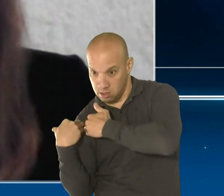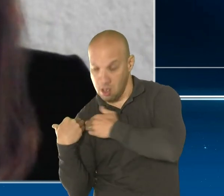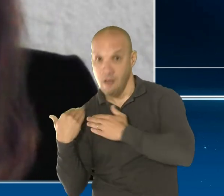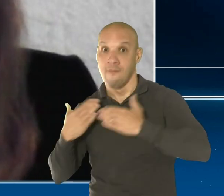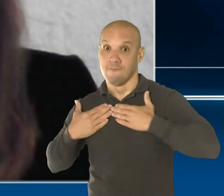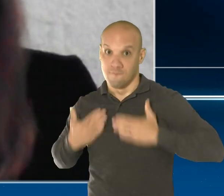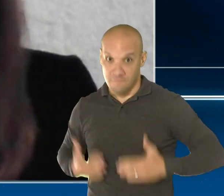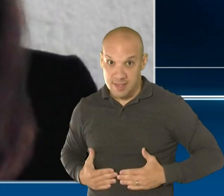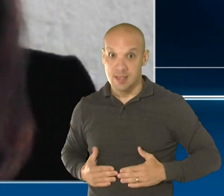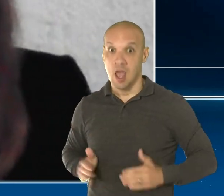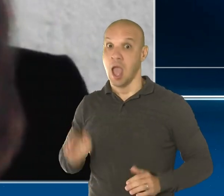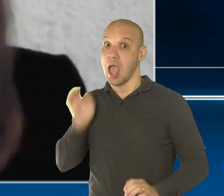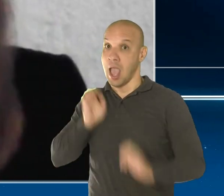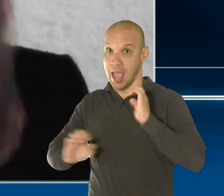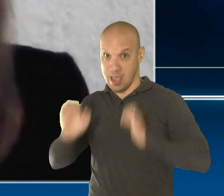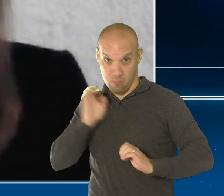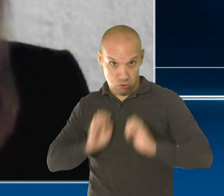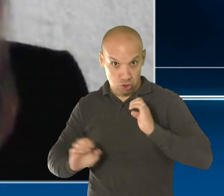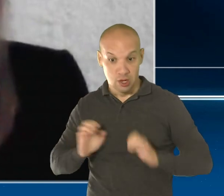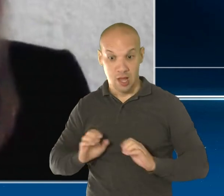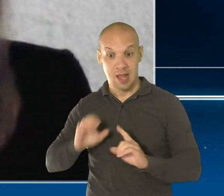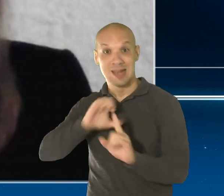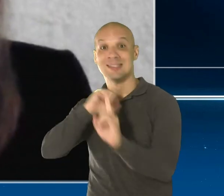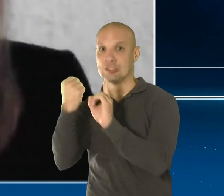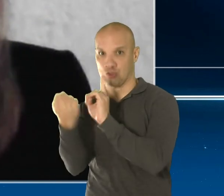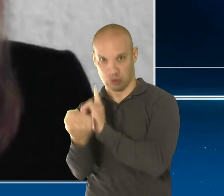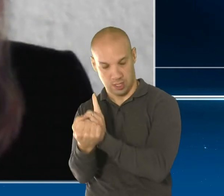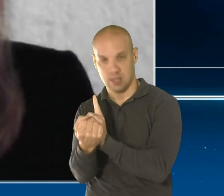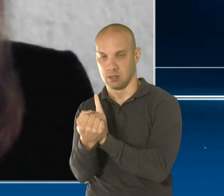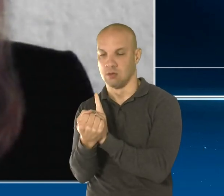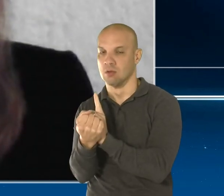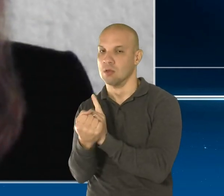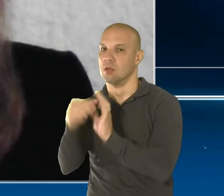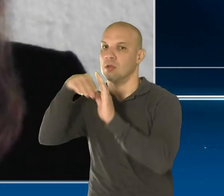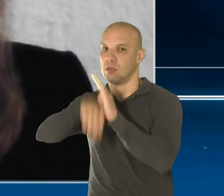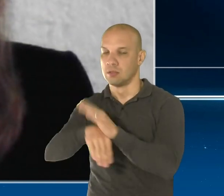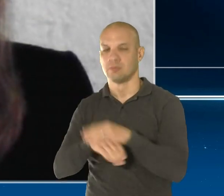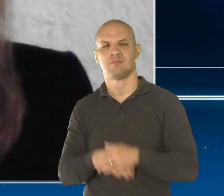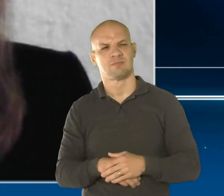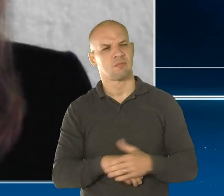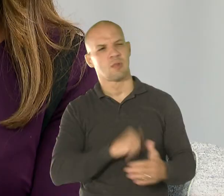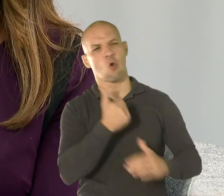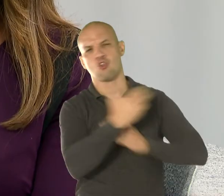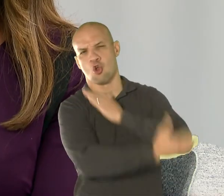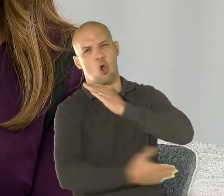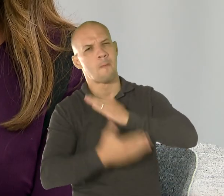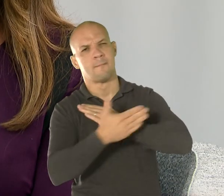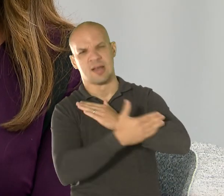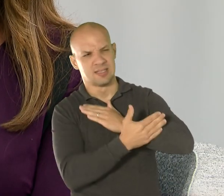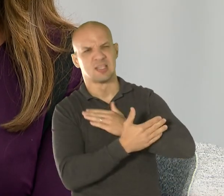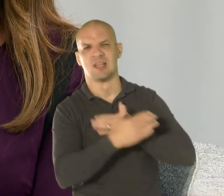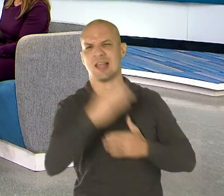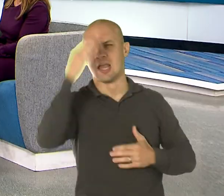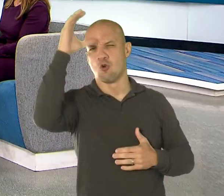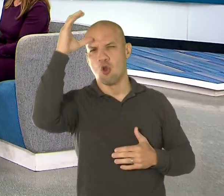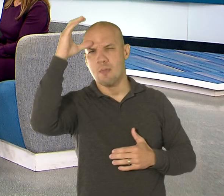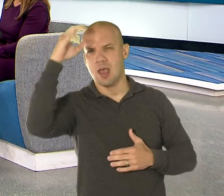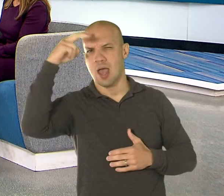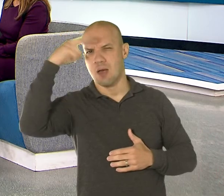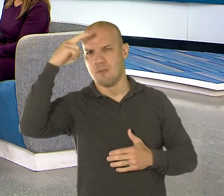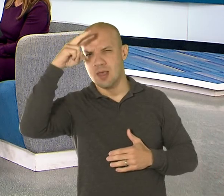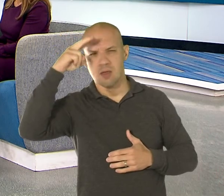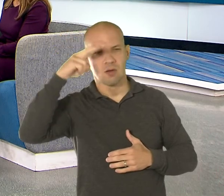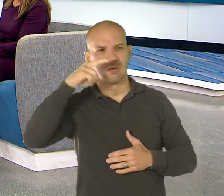como emocional y social. Pues otros países mencionó ella, además de Colombia y México, ¿cuál es el otro país? Puerto Rico,